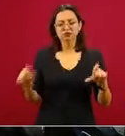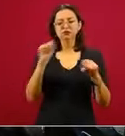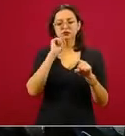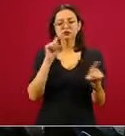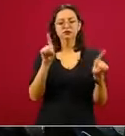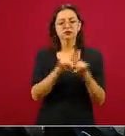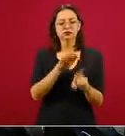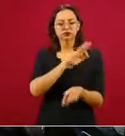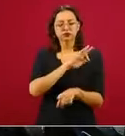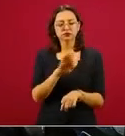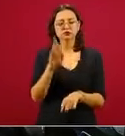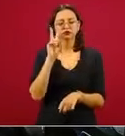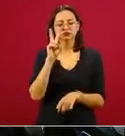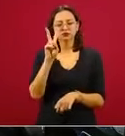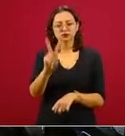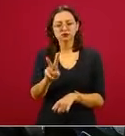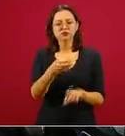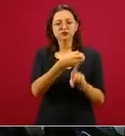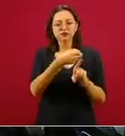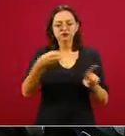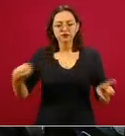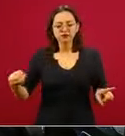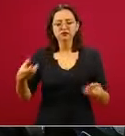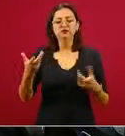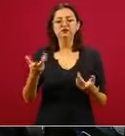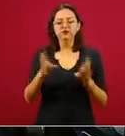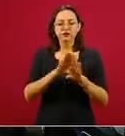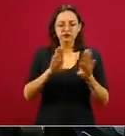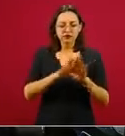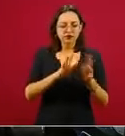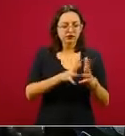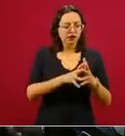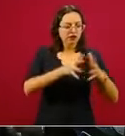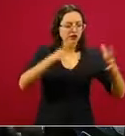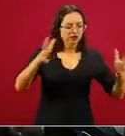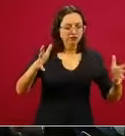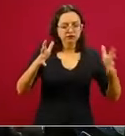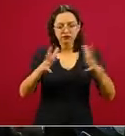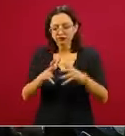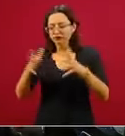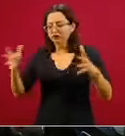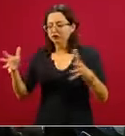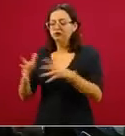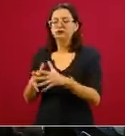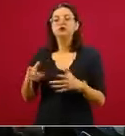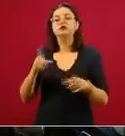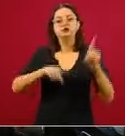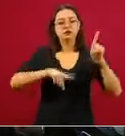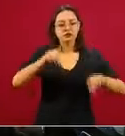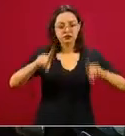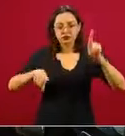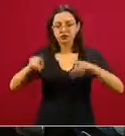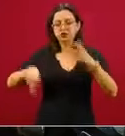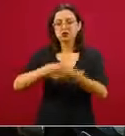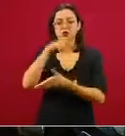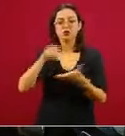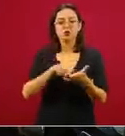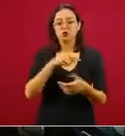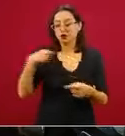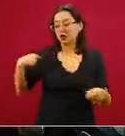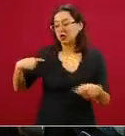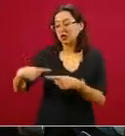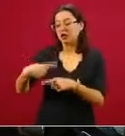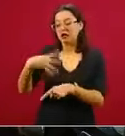el orden en que se está presentando la intensidad de la transmisión. Aquí sí se puede interpretar como intensidad de transmisión debido a que son los casos